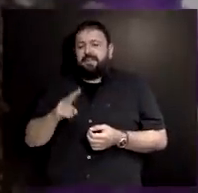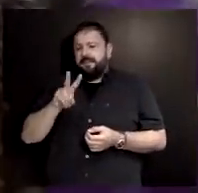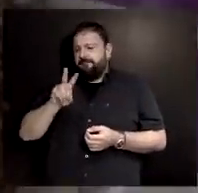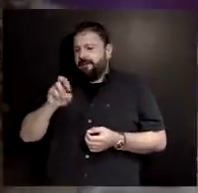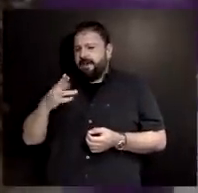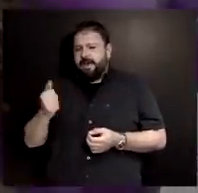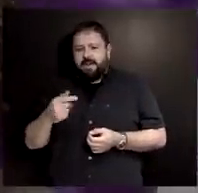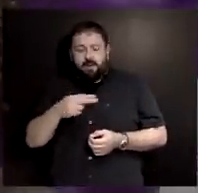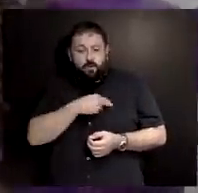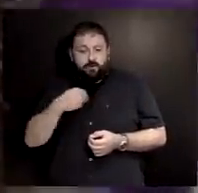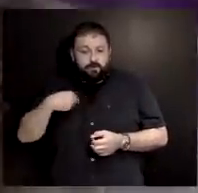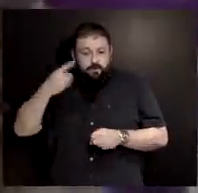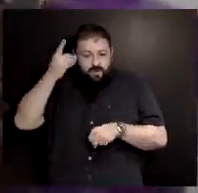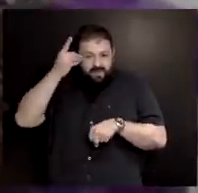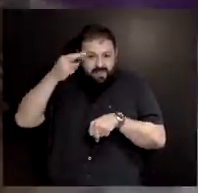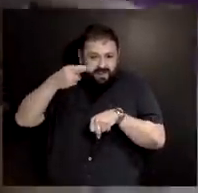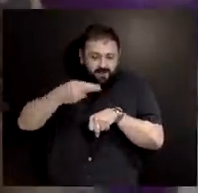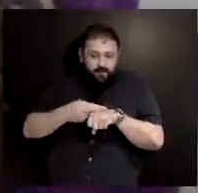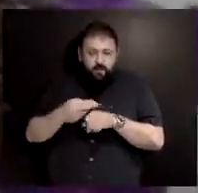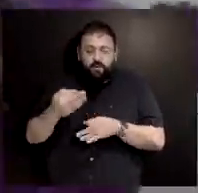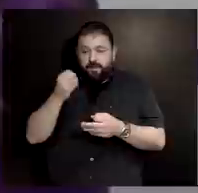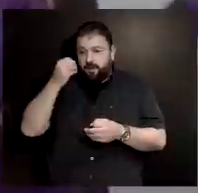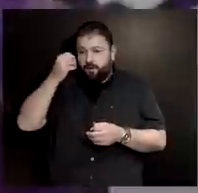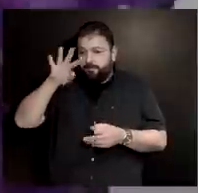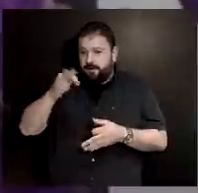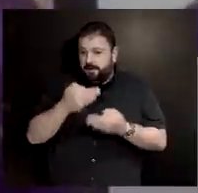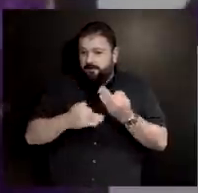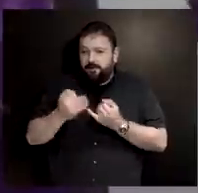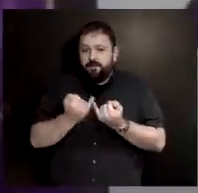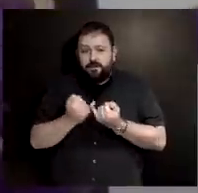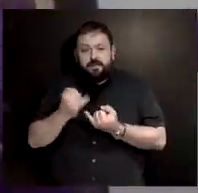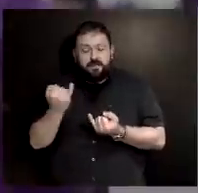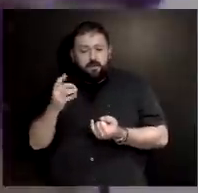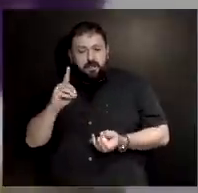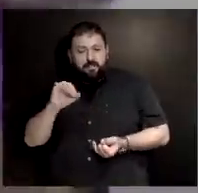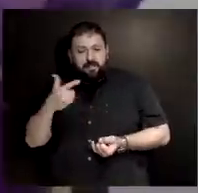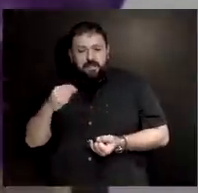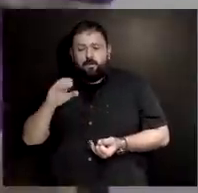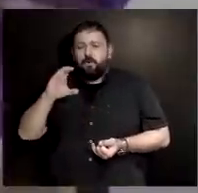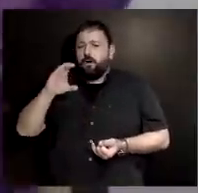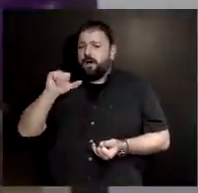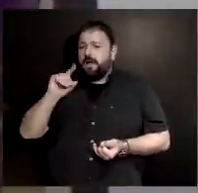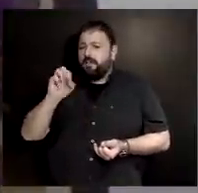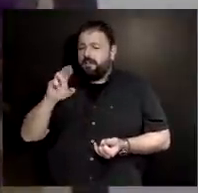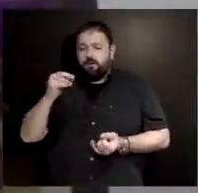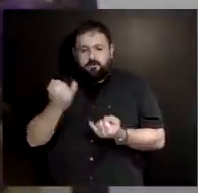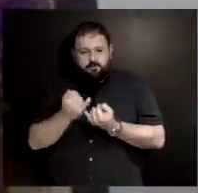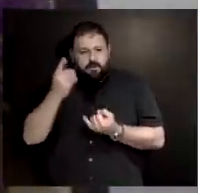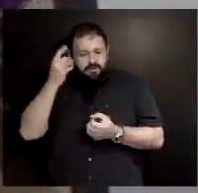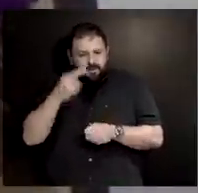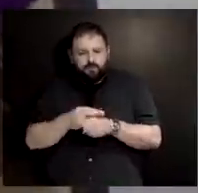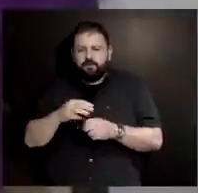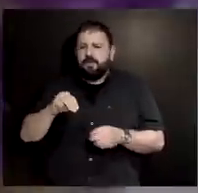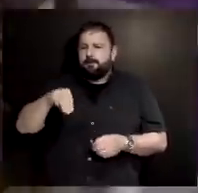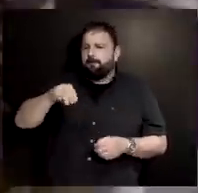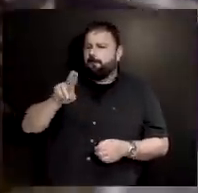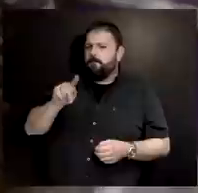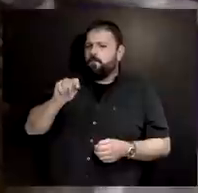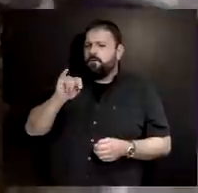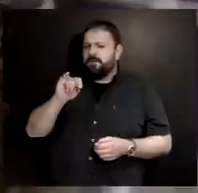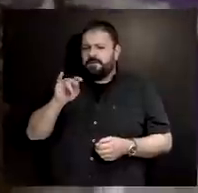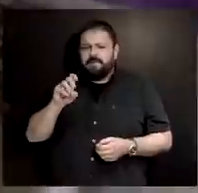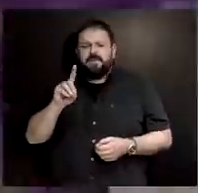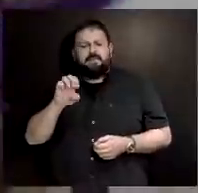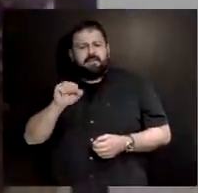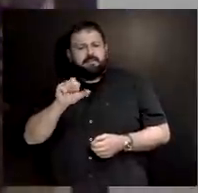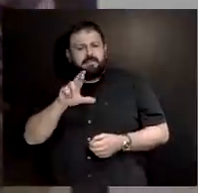y director general de Grupo OmniLife, a nuestro director Diego Calderón, director de Multidesarrollo. De verdad, toda